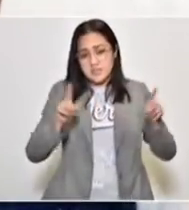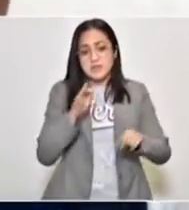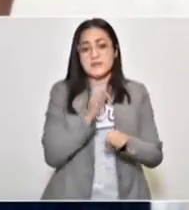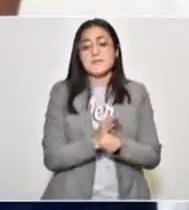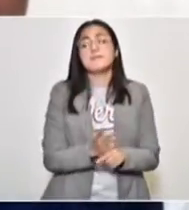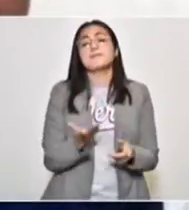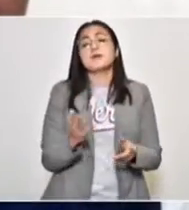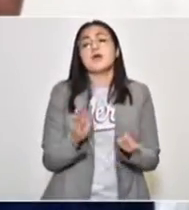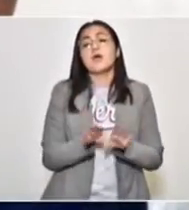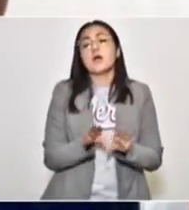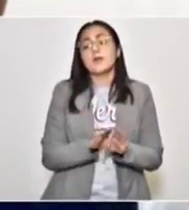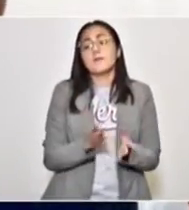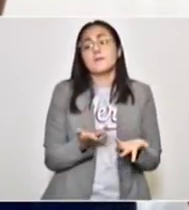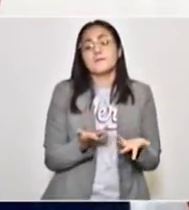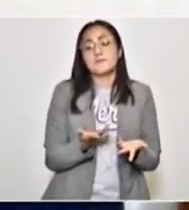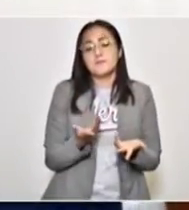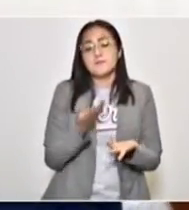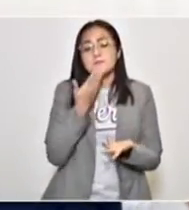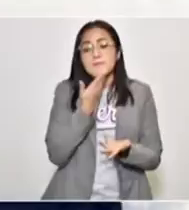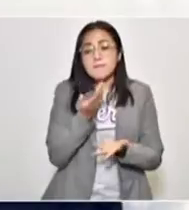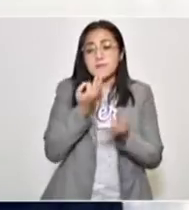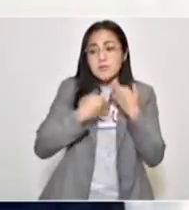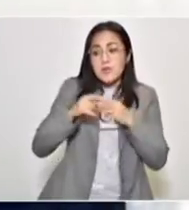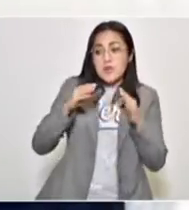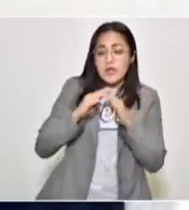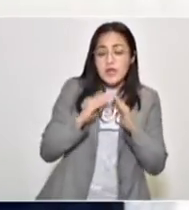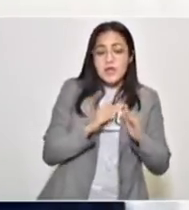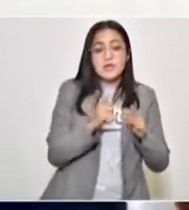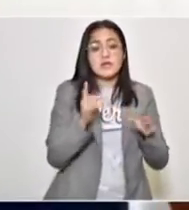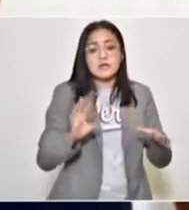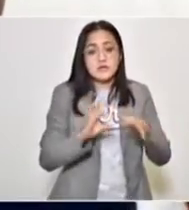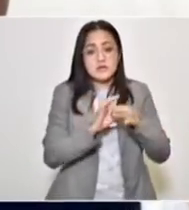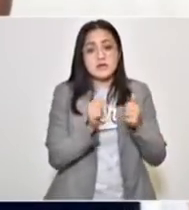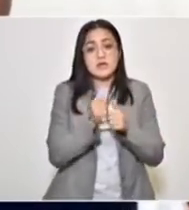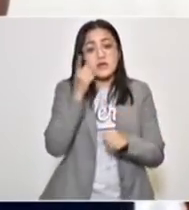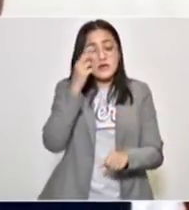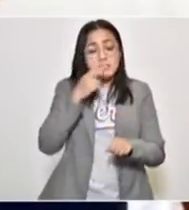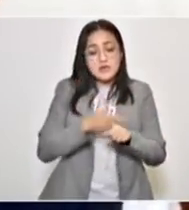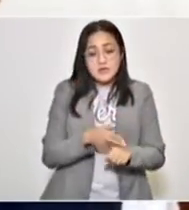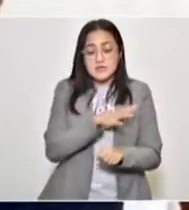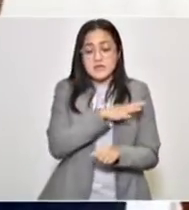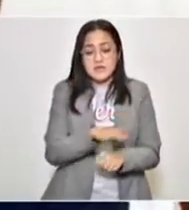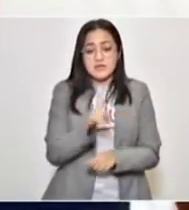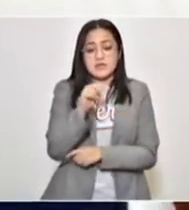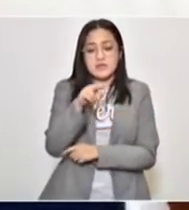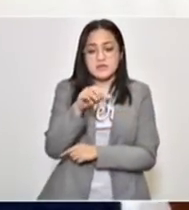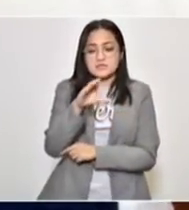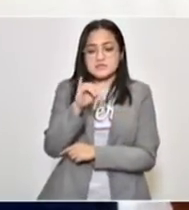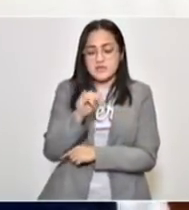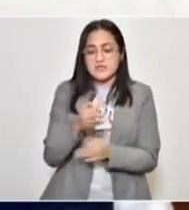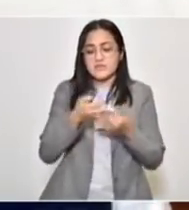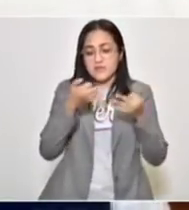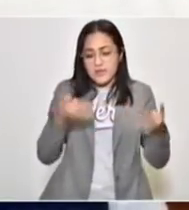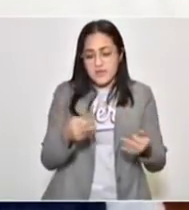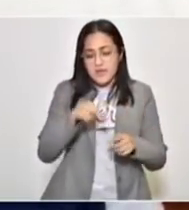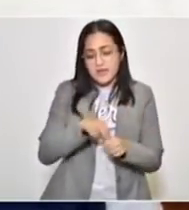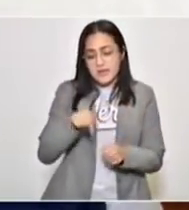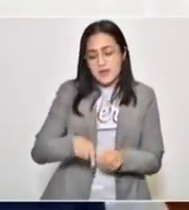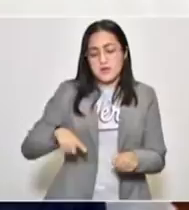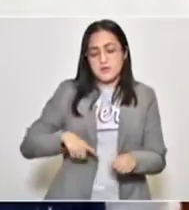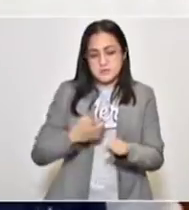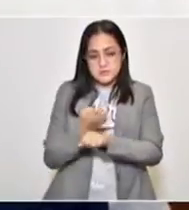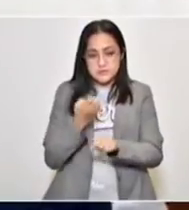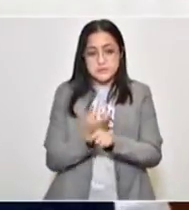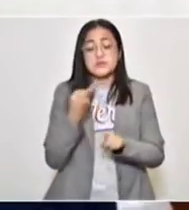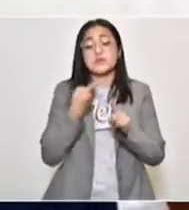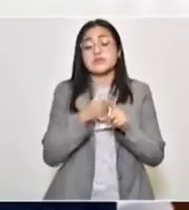bienes patrimoniales del municipio de Puebla, coordinándose con la Dirección General de Tenencia de la Tierra del Gobierno del Estado. En el caso